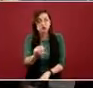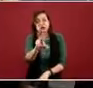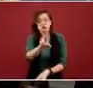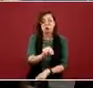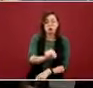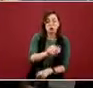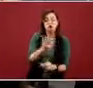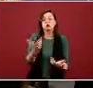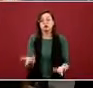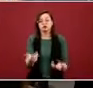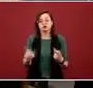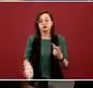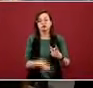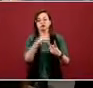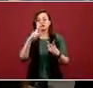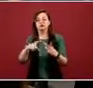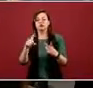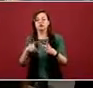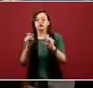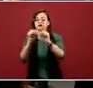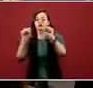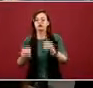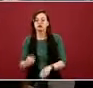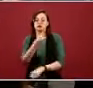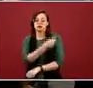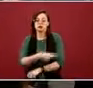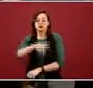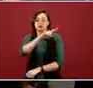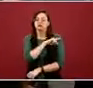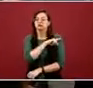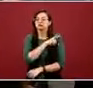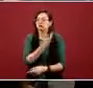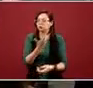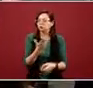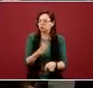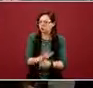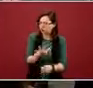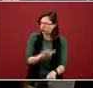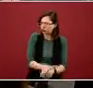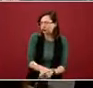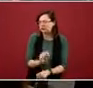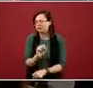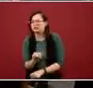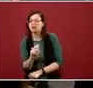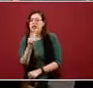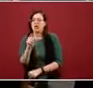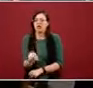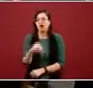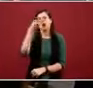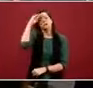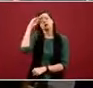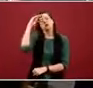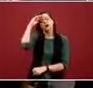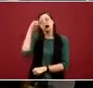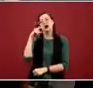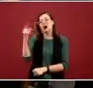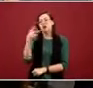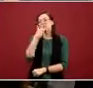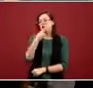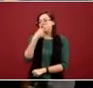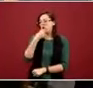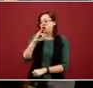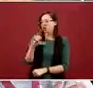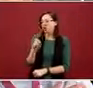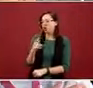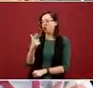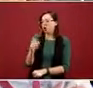capacidad del sistema de salud, que ya se ha estado comentando aquí en las conferencias. Hay una proyección del maestro Jorge Galván,